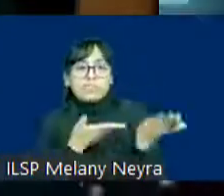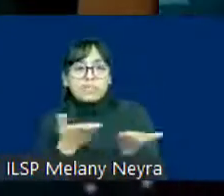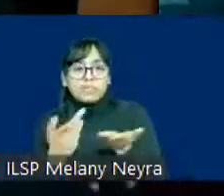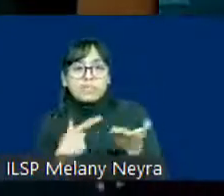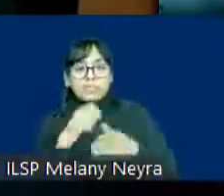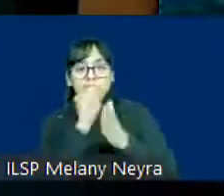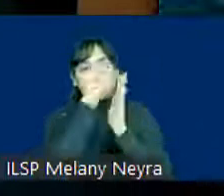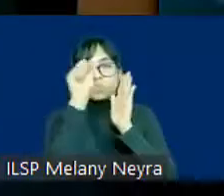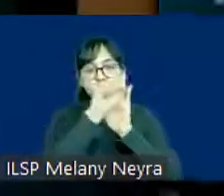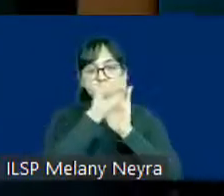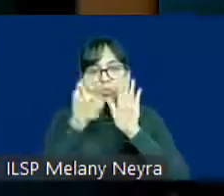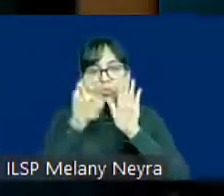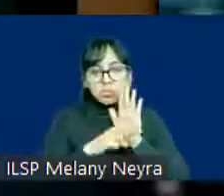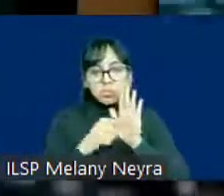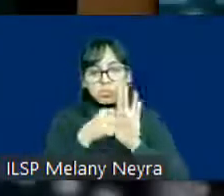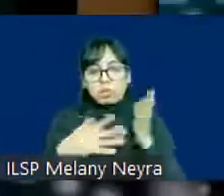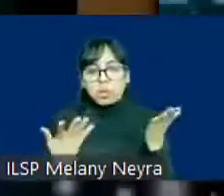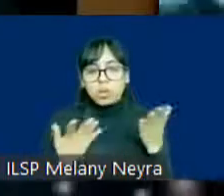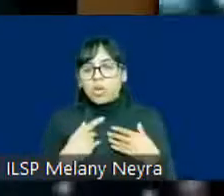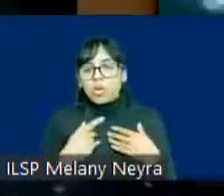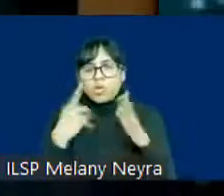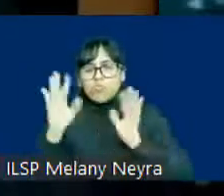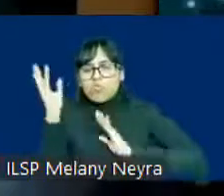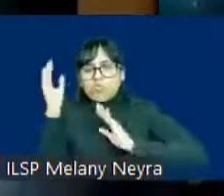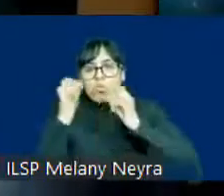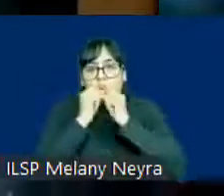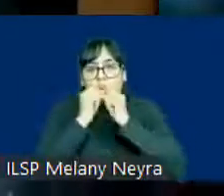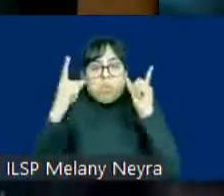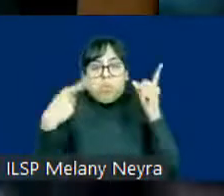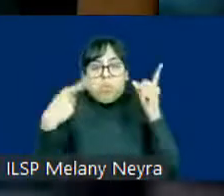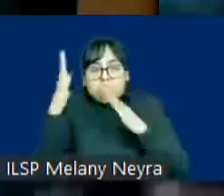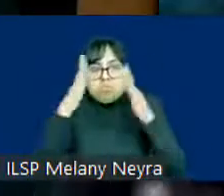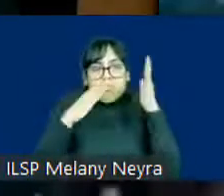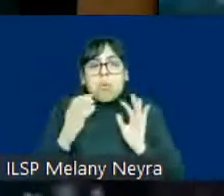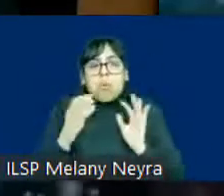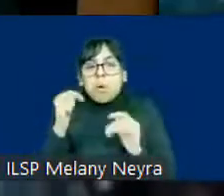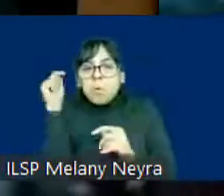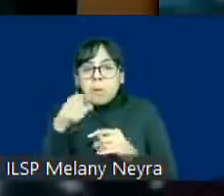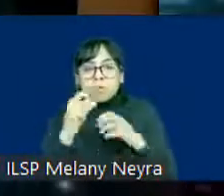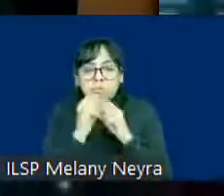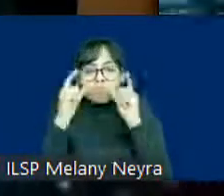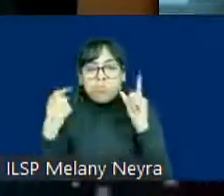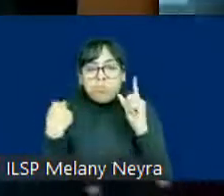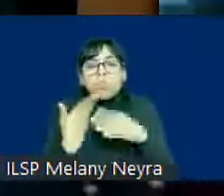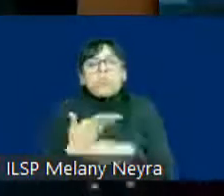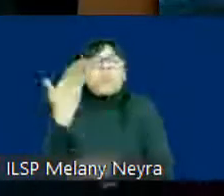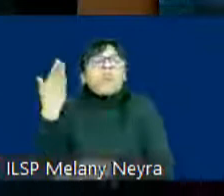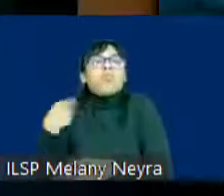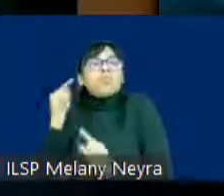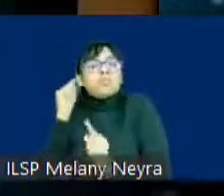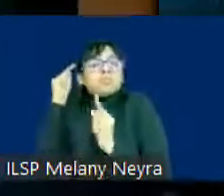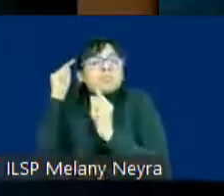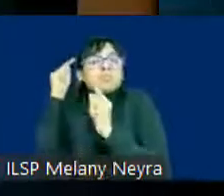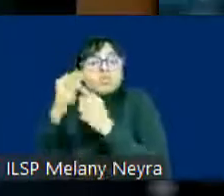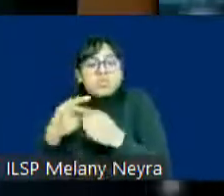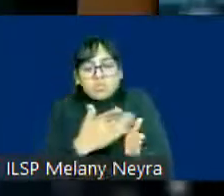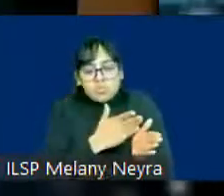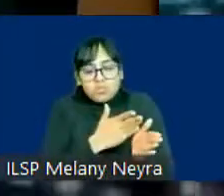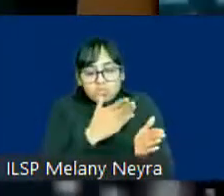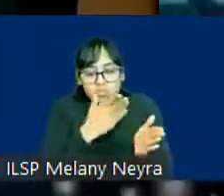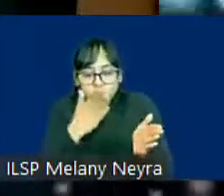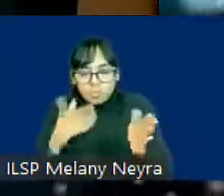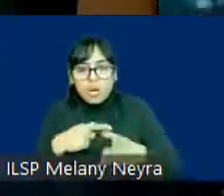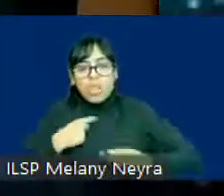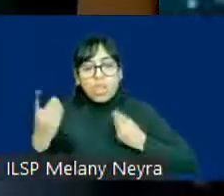SUNAR. No debe sorprendernos en realidad por ello, y es que lo que era un objetivo a mediano plazo de la gestión de